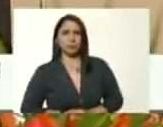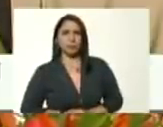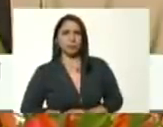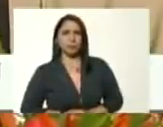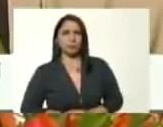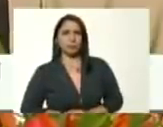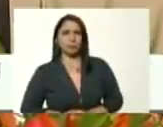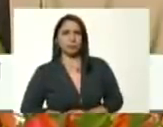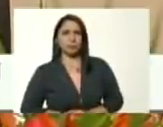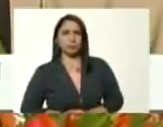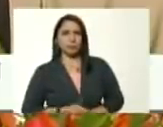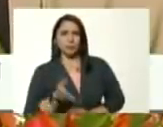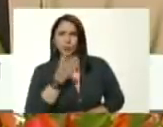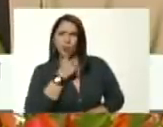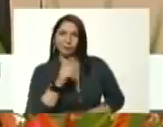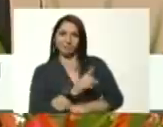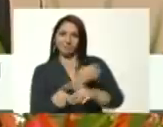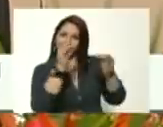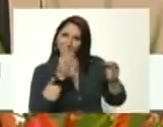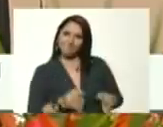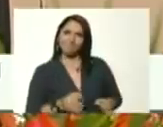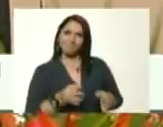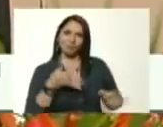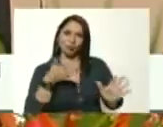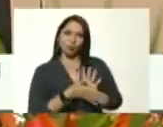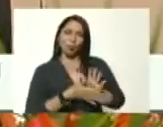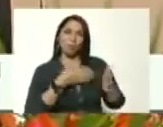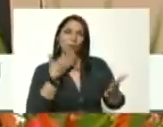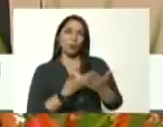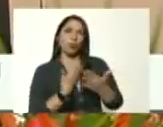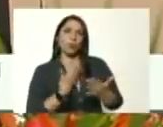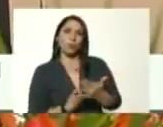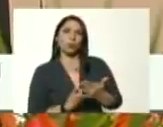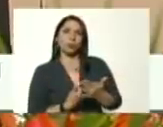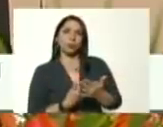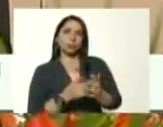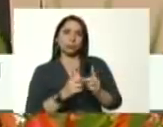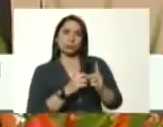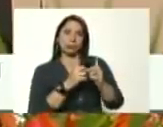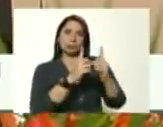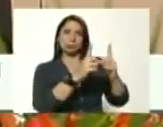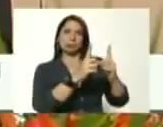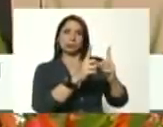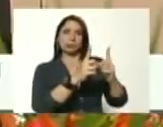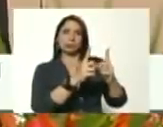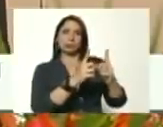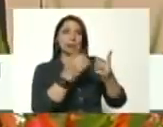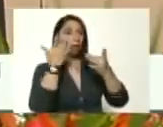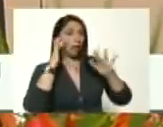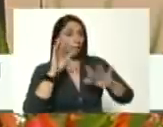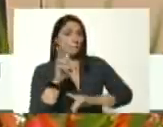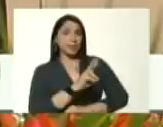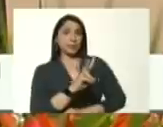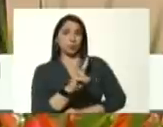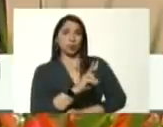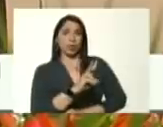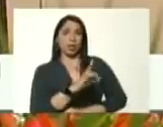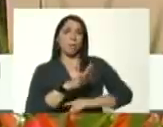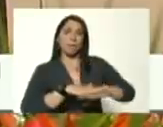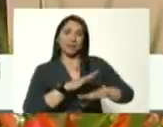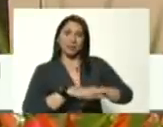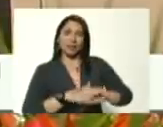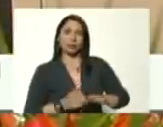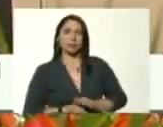y efectivas en los propósitos que persiguen porque en el caso de venezuela ha ocurrido exactamente